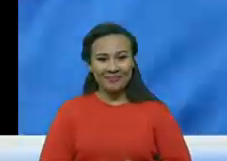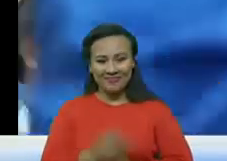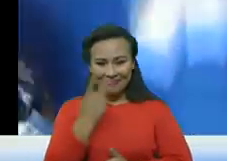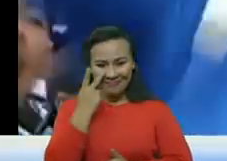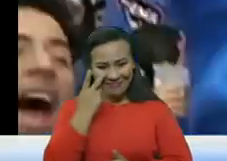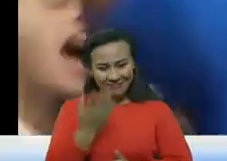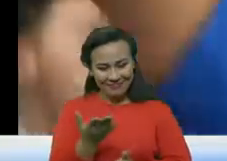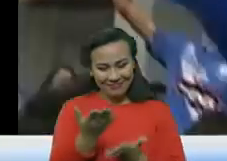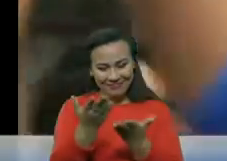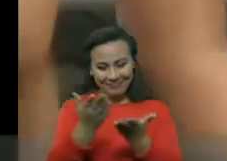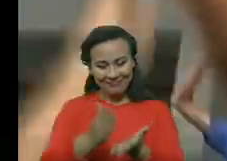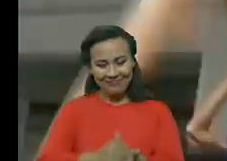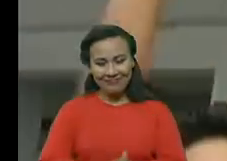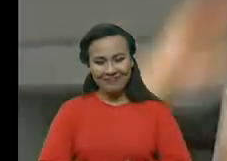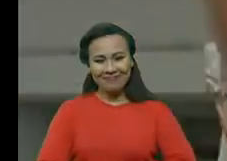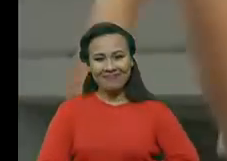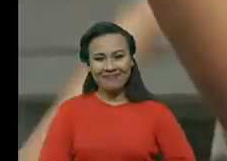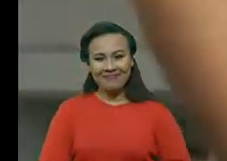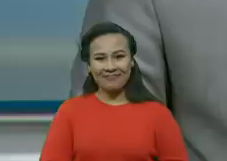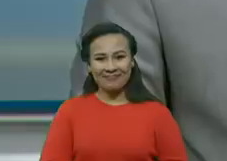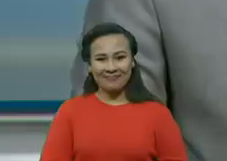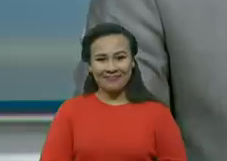Informó Charlie Pisa.